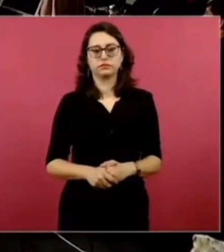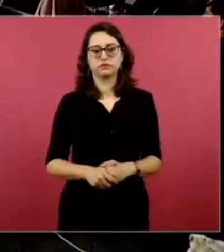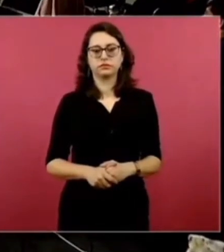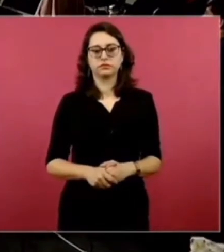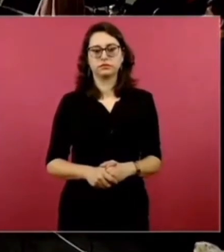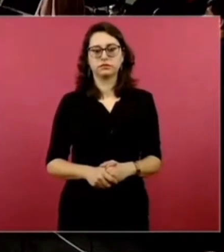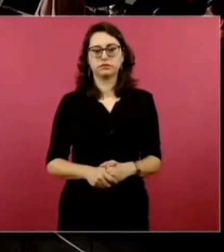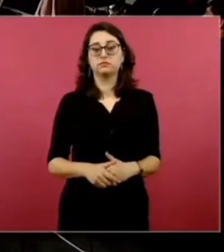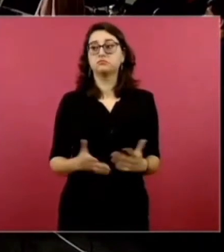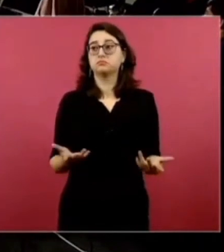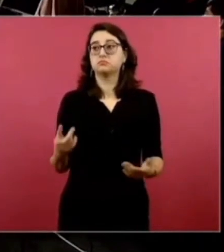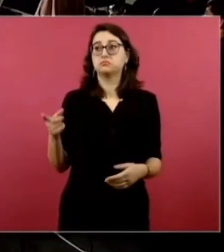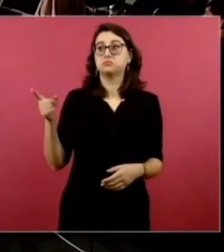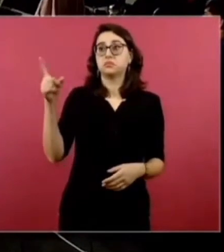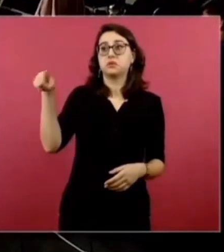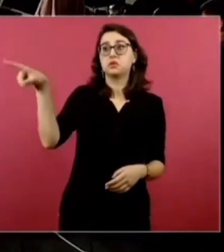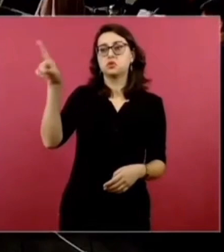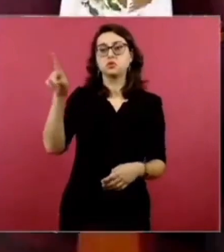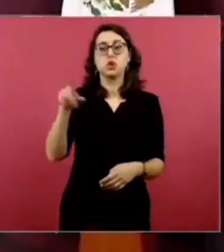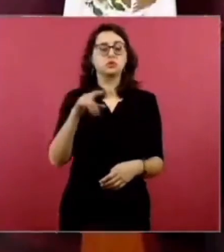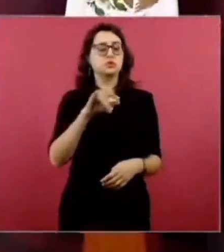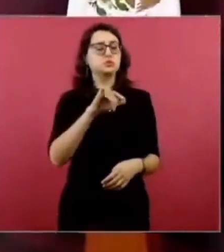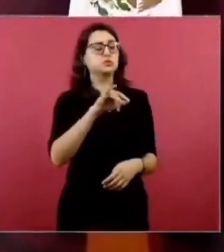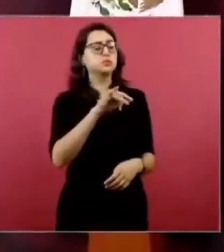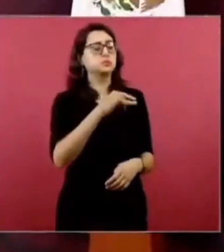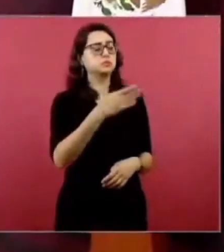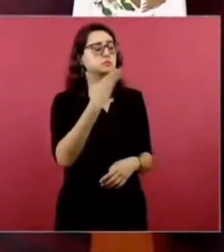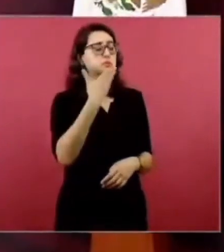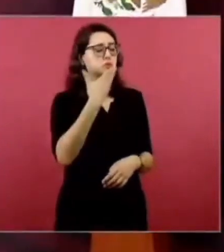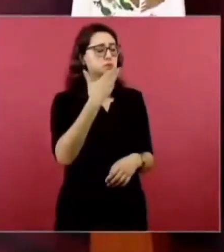hay otras variables.